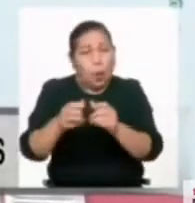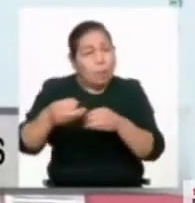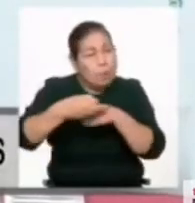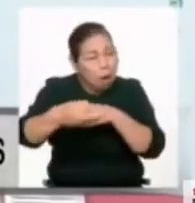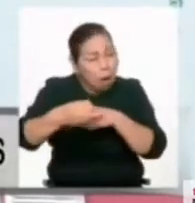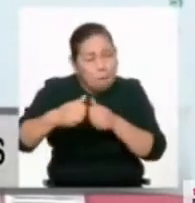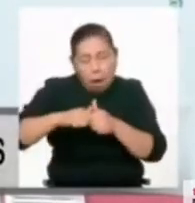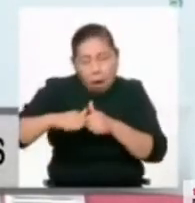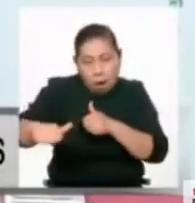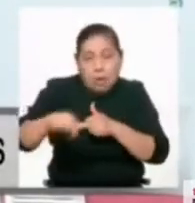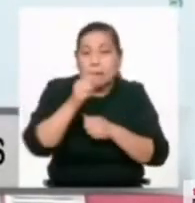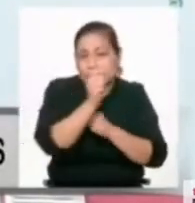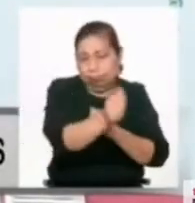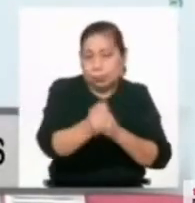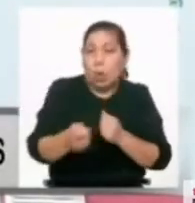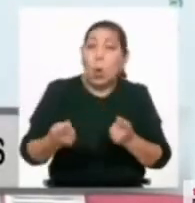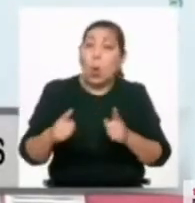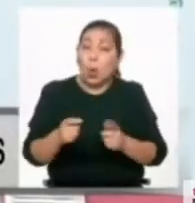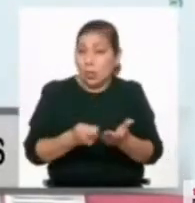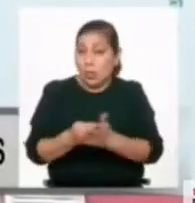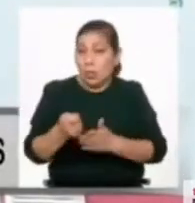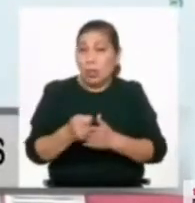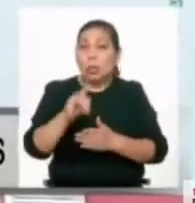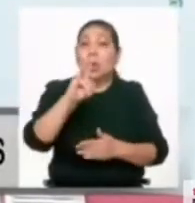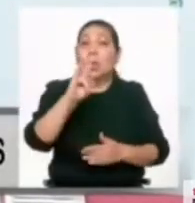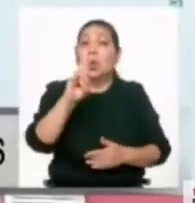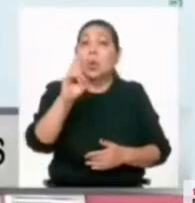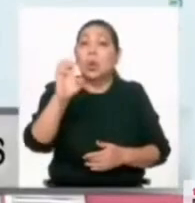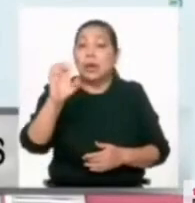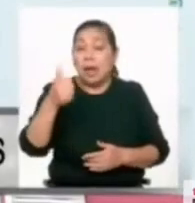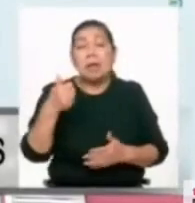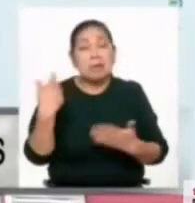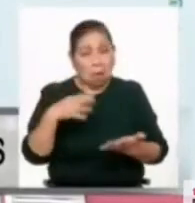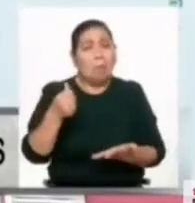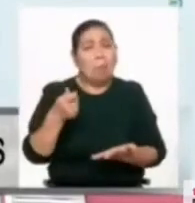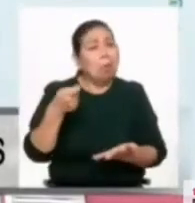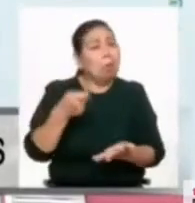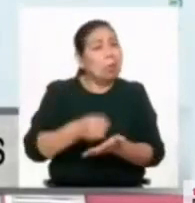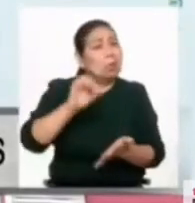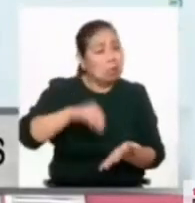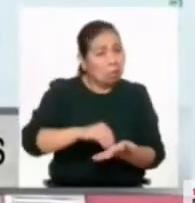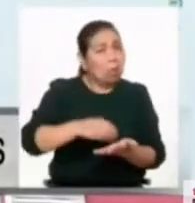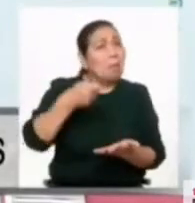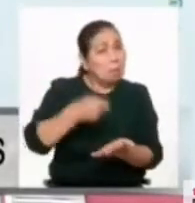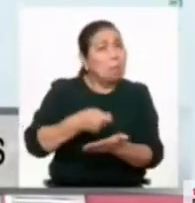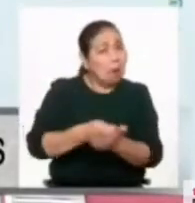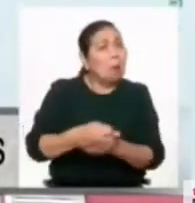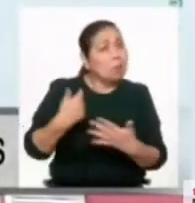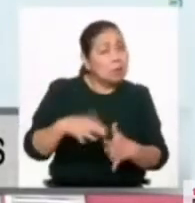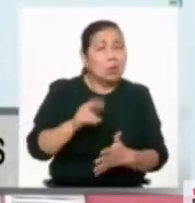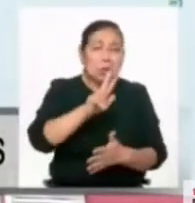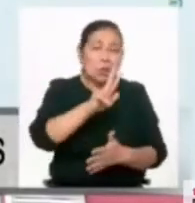lugares más alejados. En cuanto a la compra de urea, ya hay un presupuesto aprobado de algo más